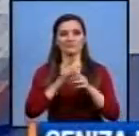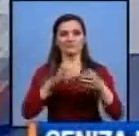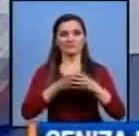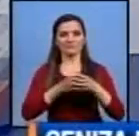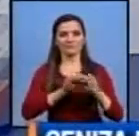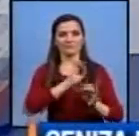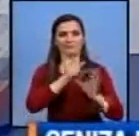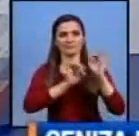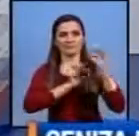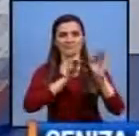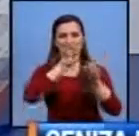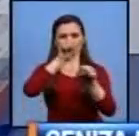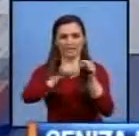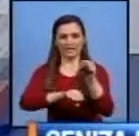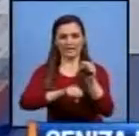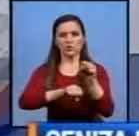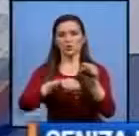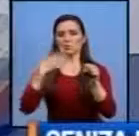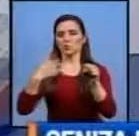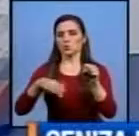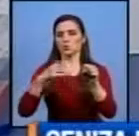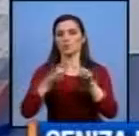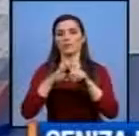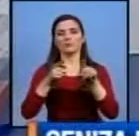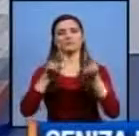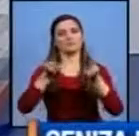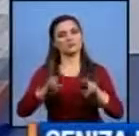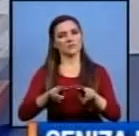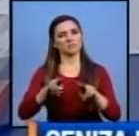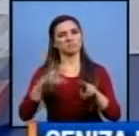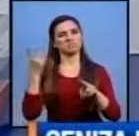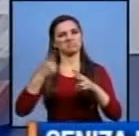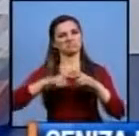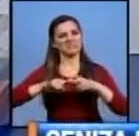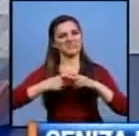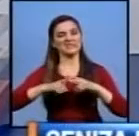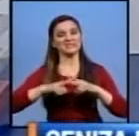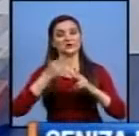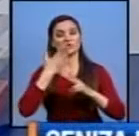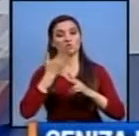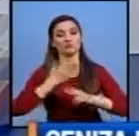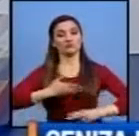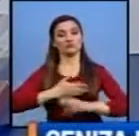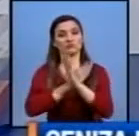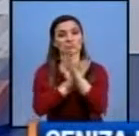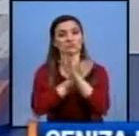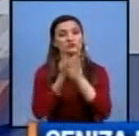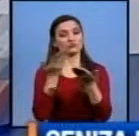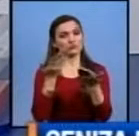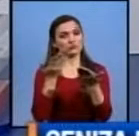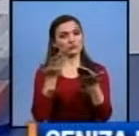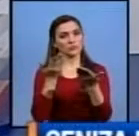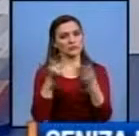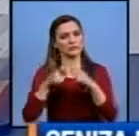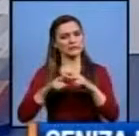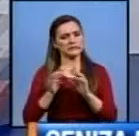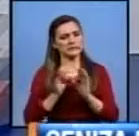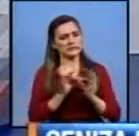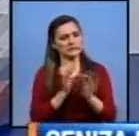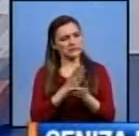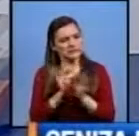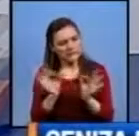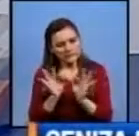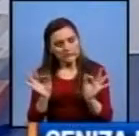puede ocasionar daños estéticos, pero sobre todo mecánicos, si no tomamos las precauciones y le damos un buen mantenimiento a